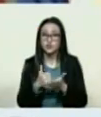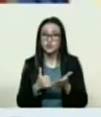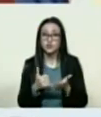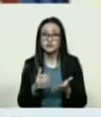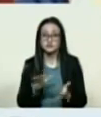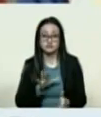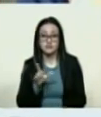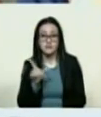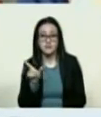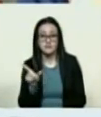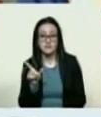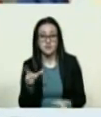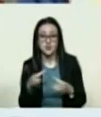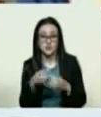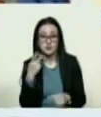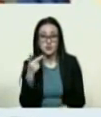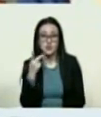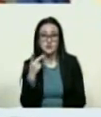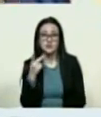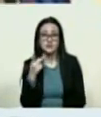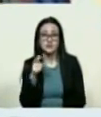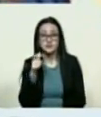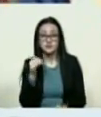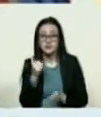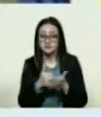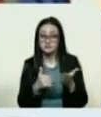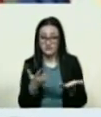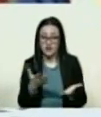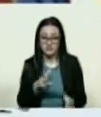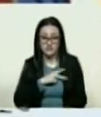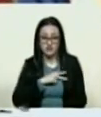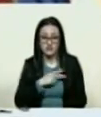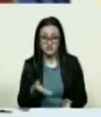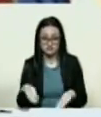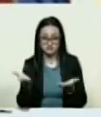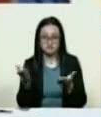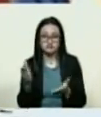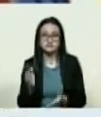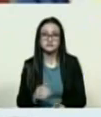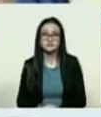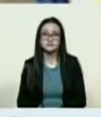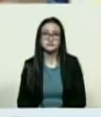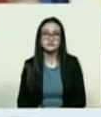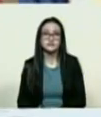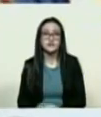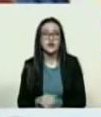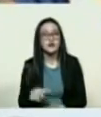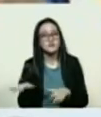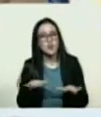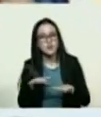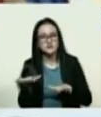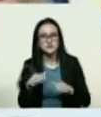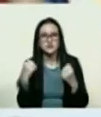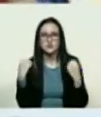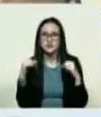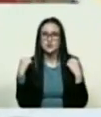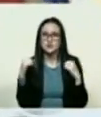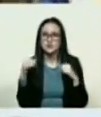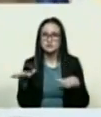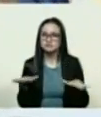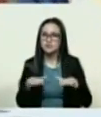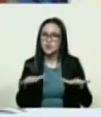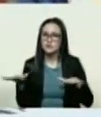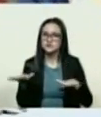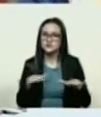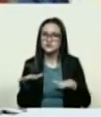partido. Todo aquel ahora que no esté inscrito en el partido, vaya y sáquese su carnet. Es una gran movilización, un ejercicio de